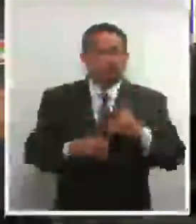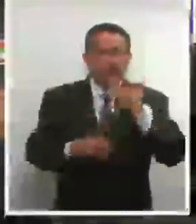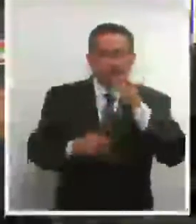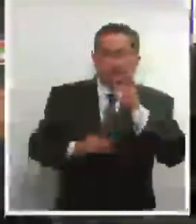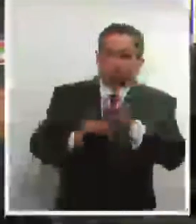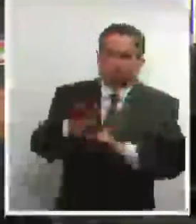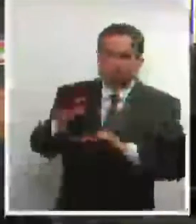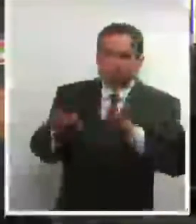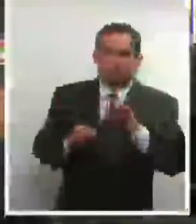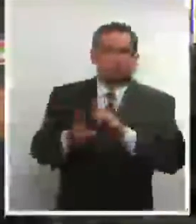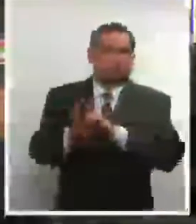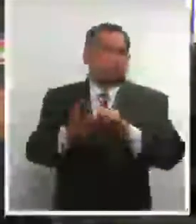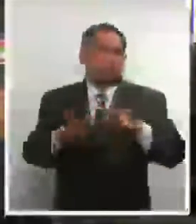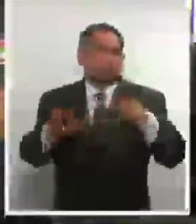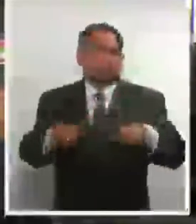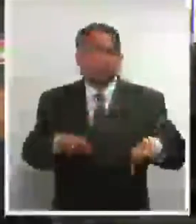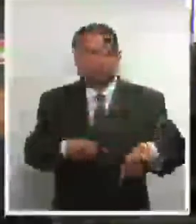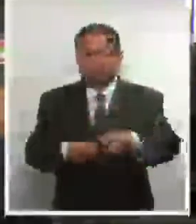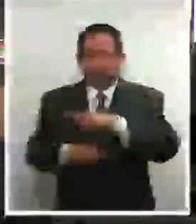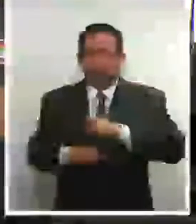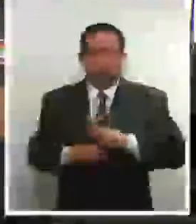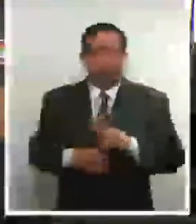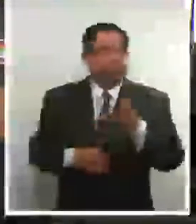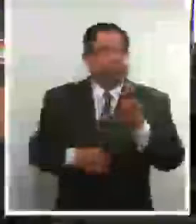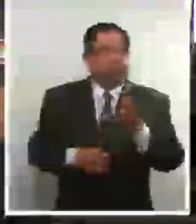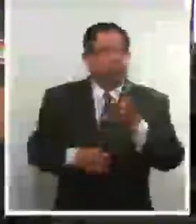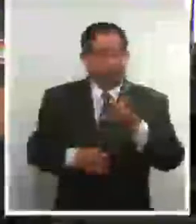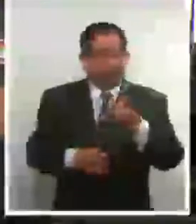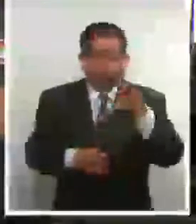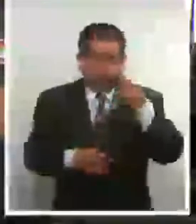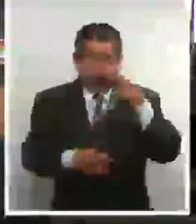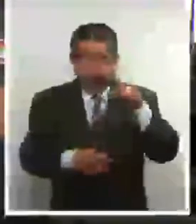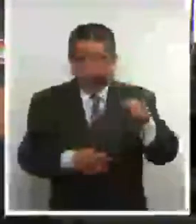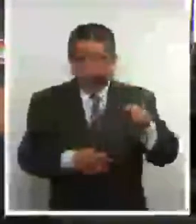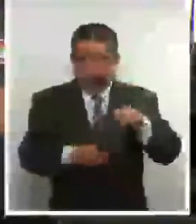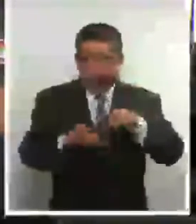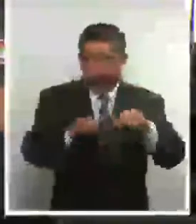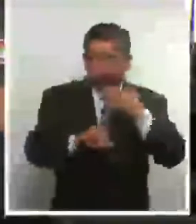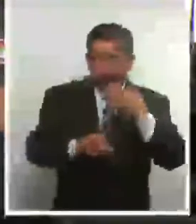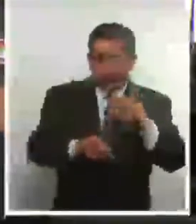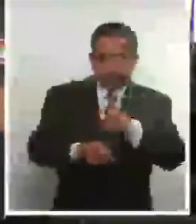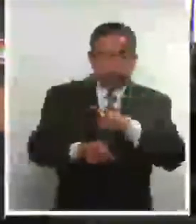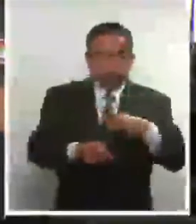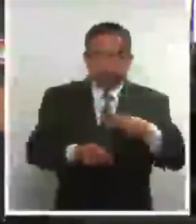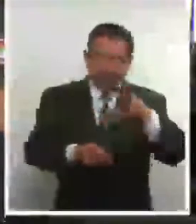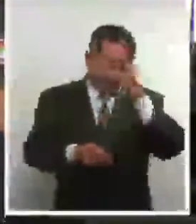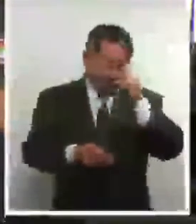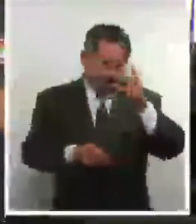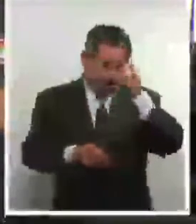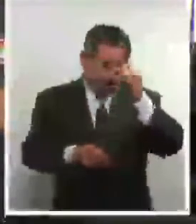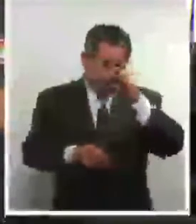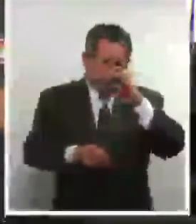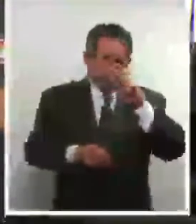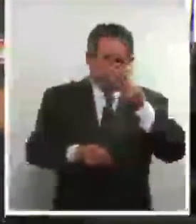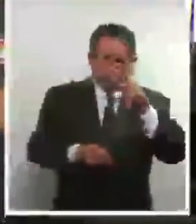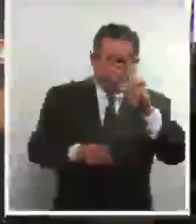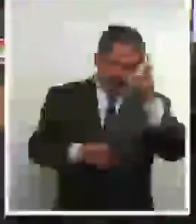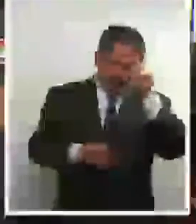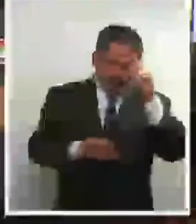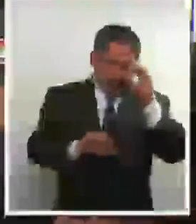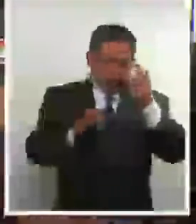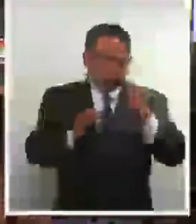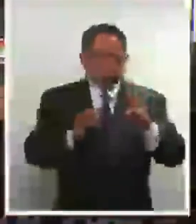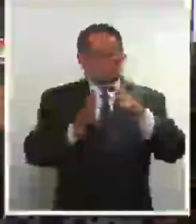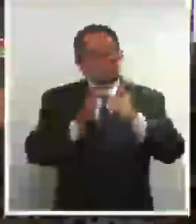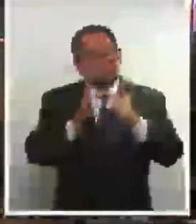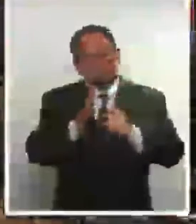los derechos de las personas. Para llevar a cabo sus tareas se contará con un servicio civil de carrera que defina